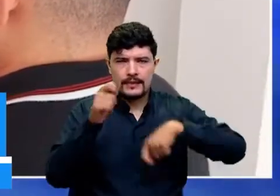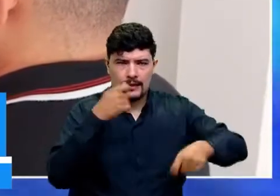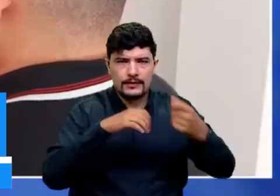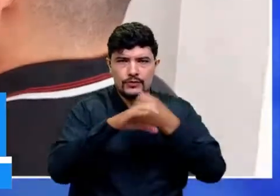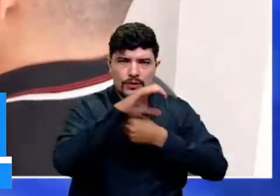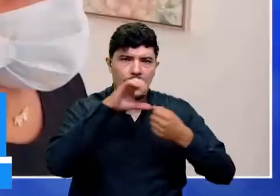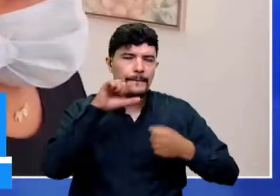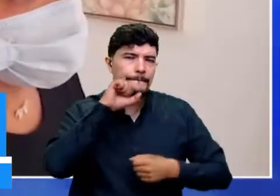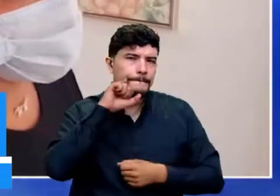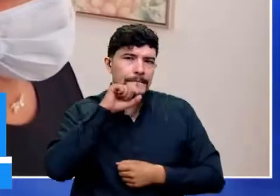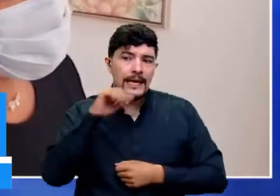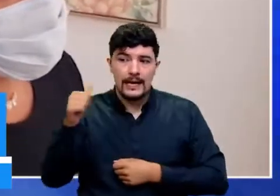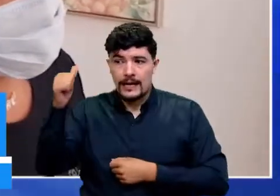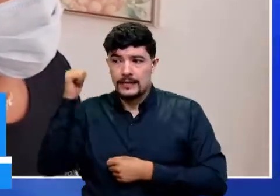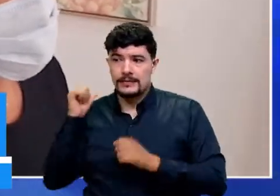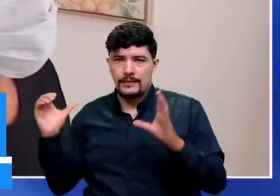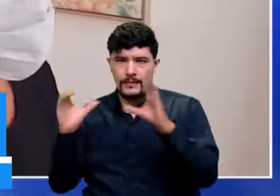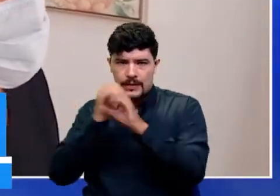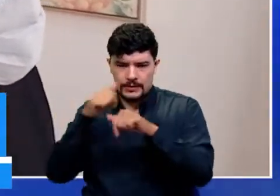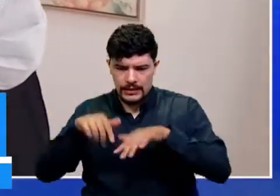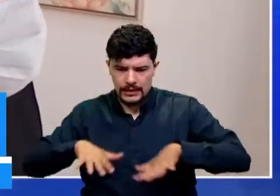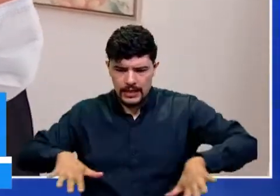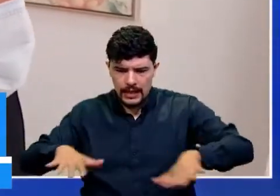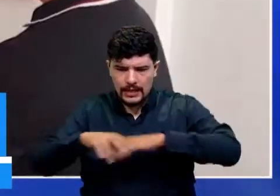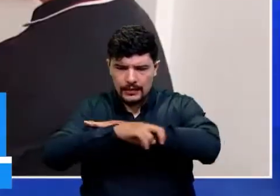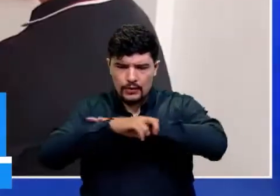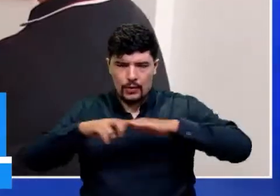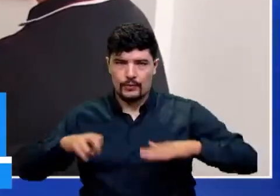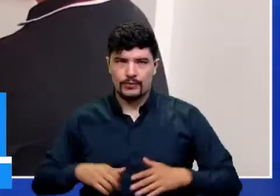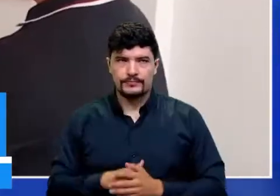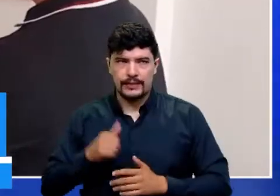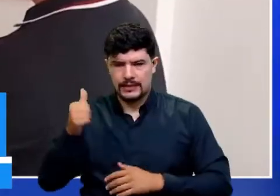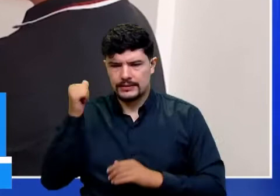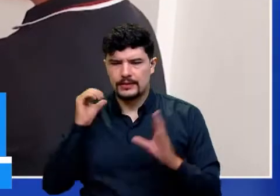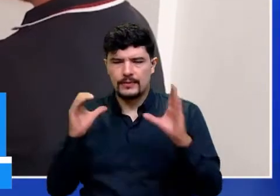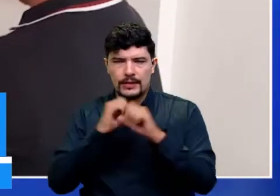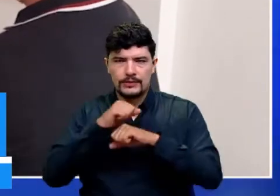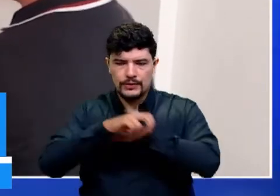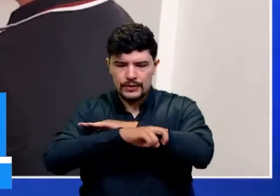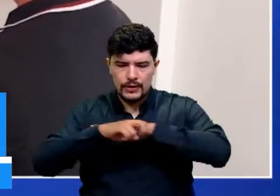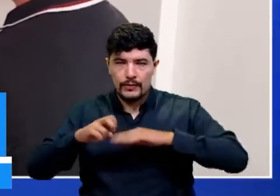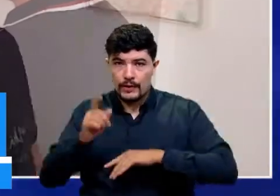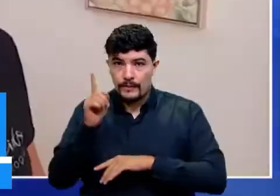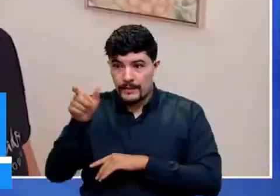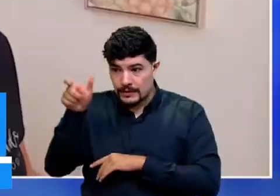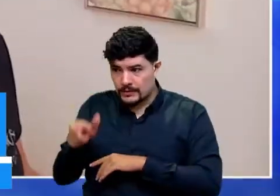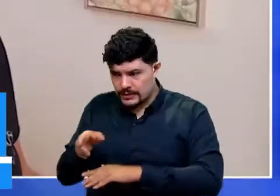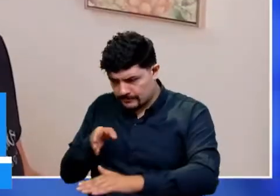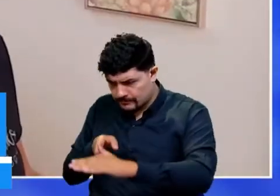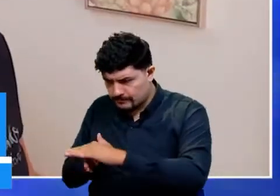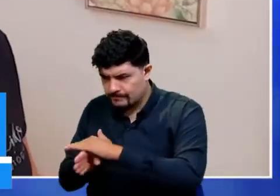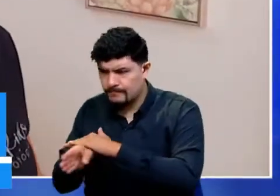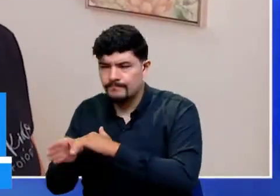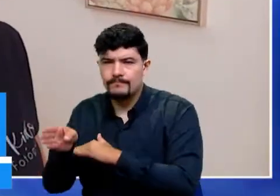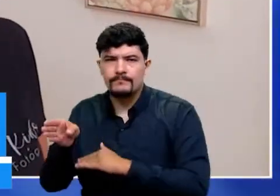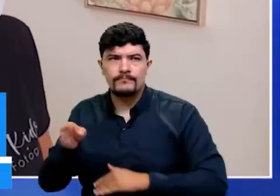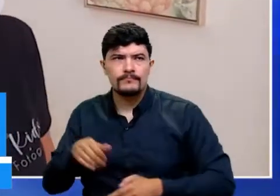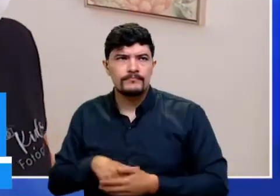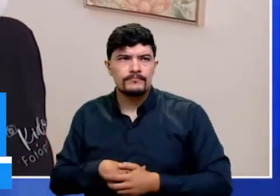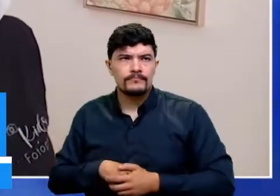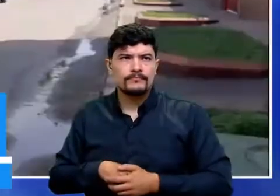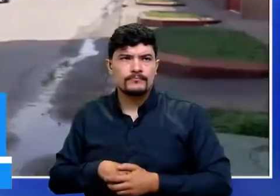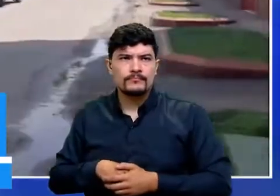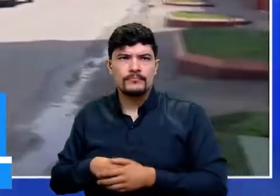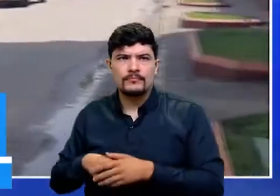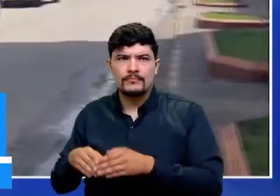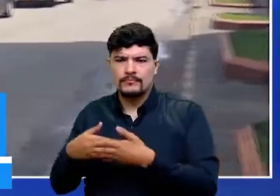anoche ocurrió un robo acá directamente en el local. Se nos metió una persona, ingresó, pues